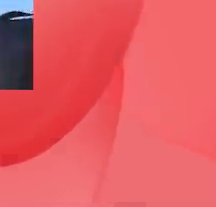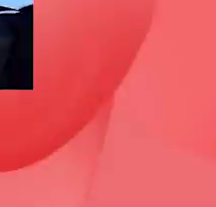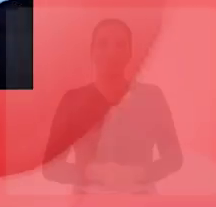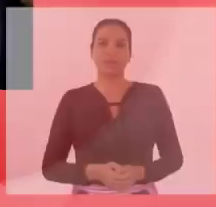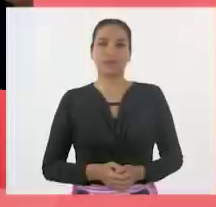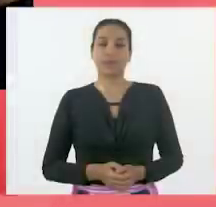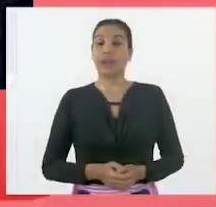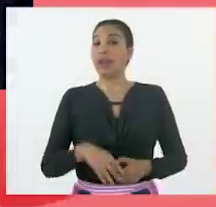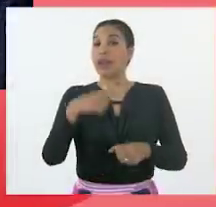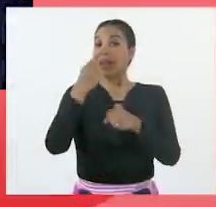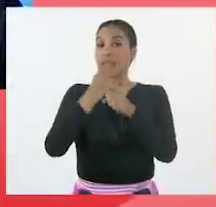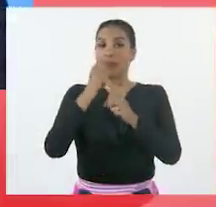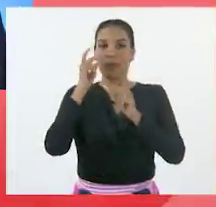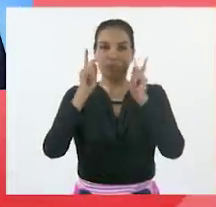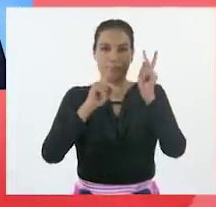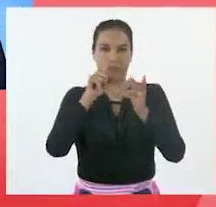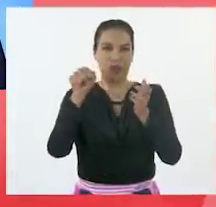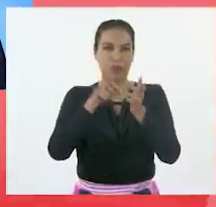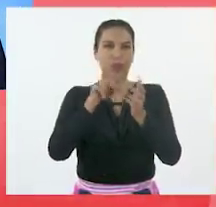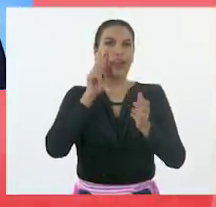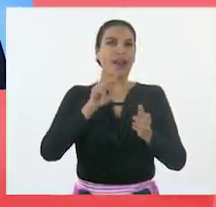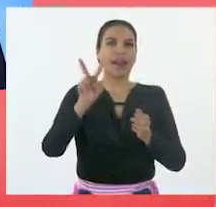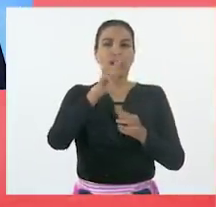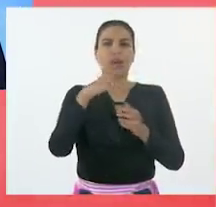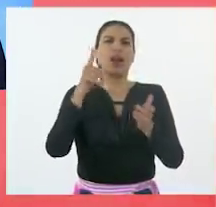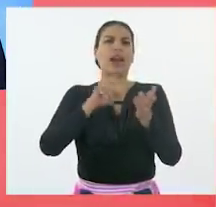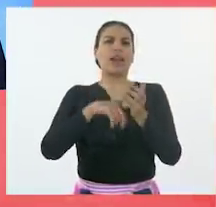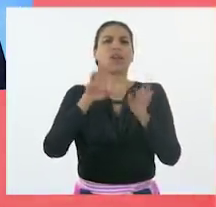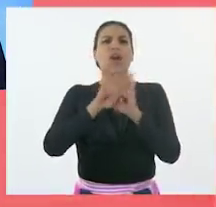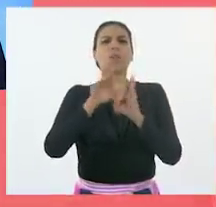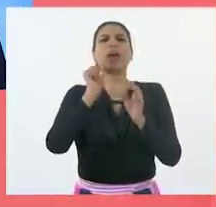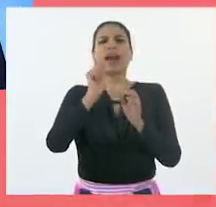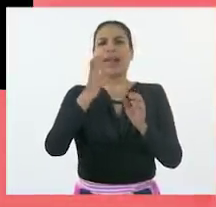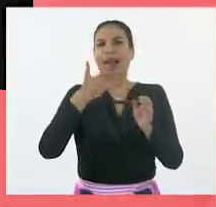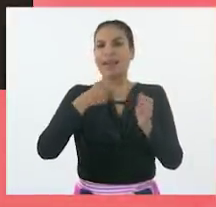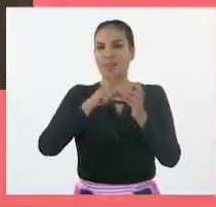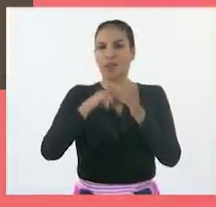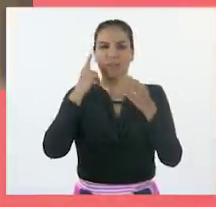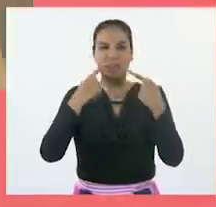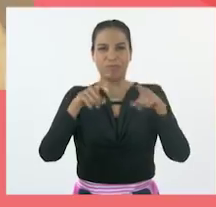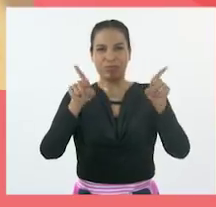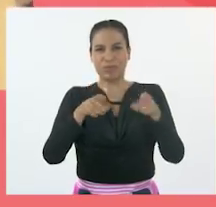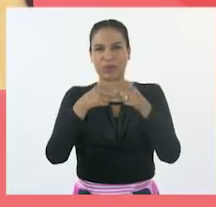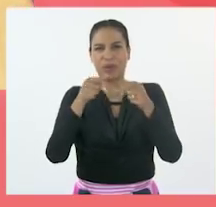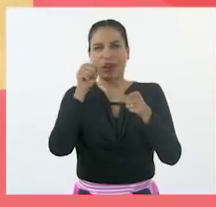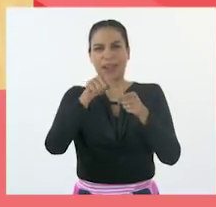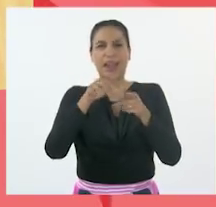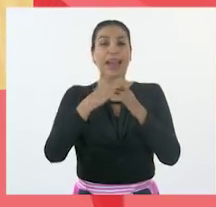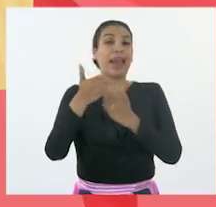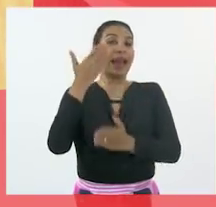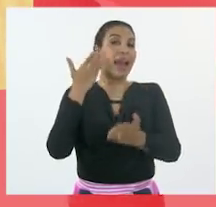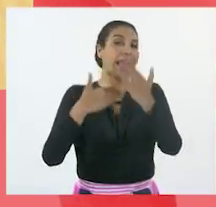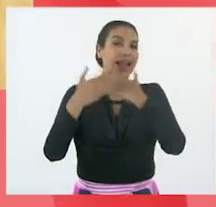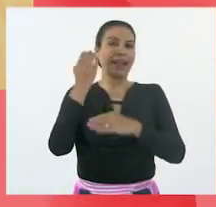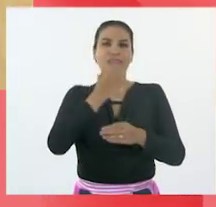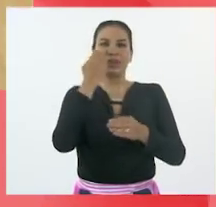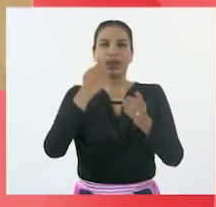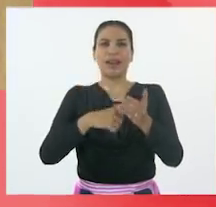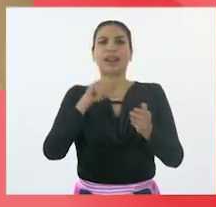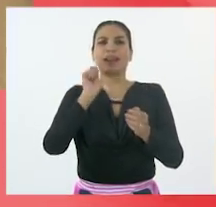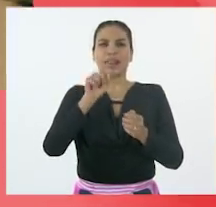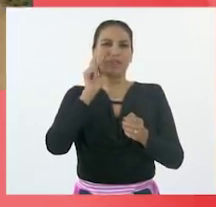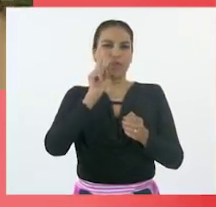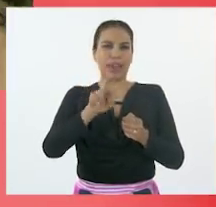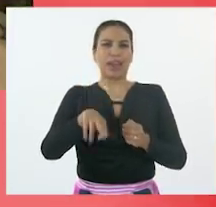El primer lugar de nuestro conteo tiene que ver con un instrumento musical. Antes de conocer la escuela de laudería, debemos